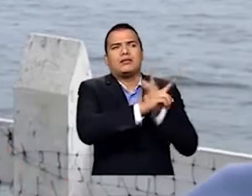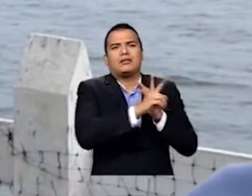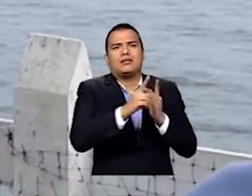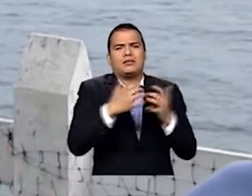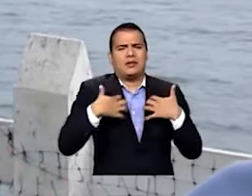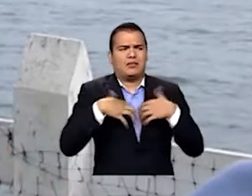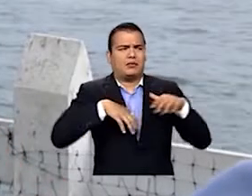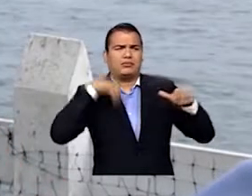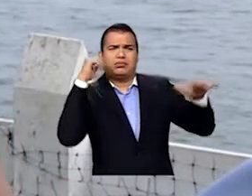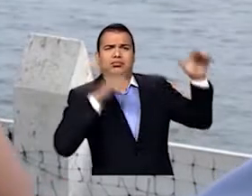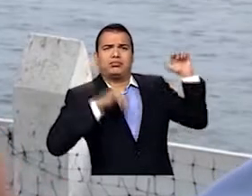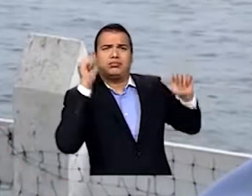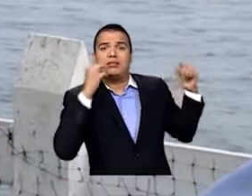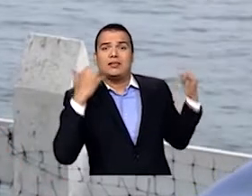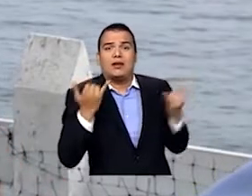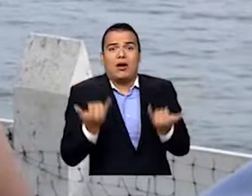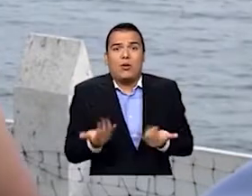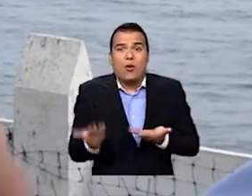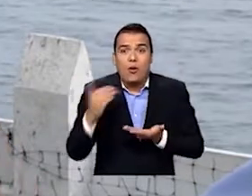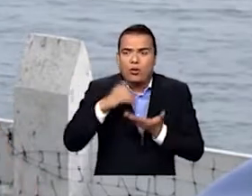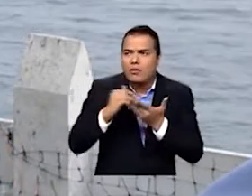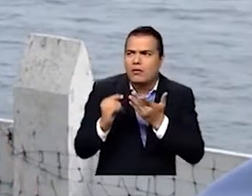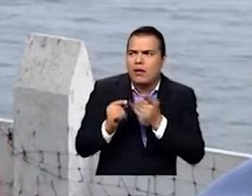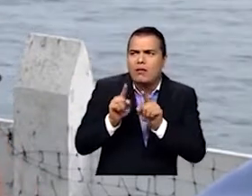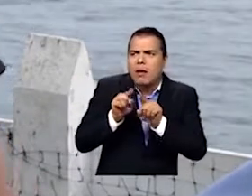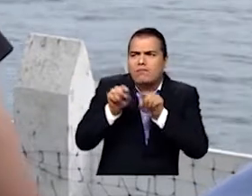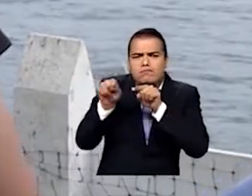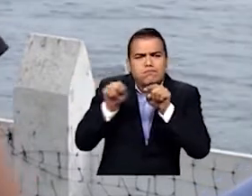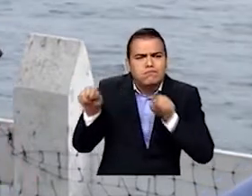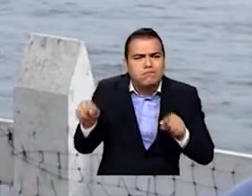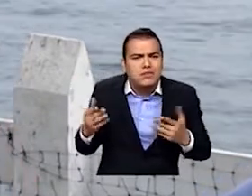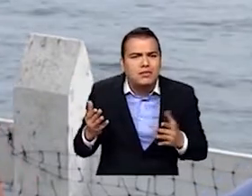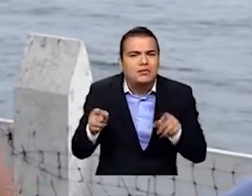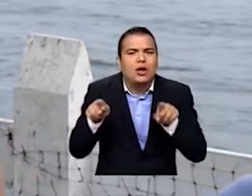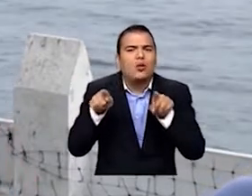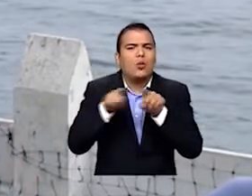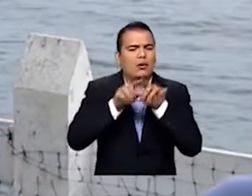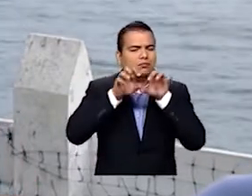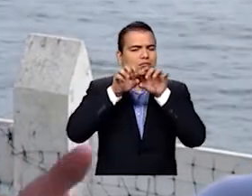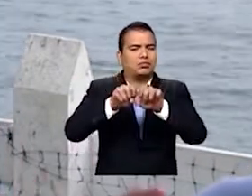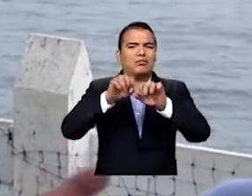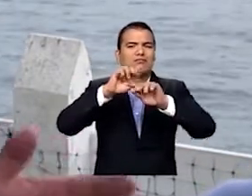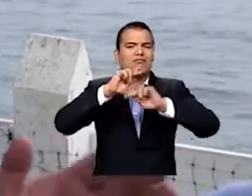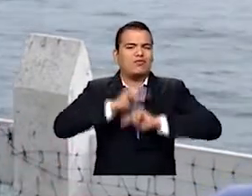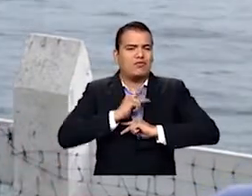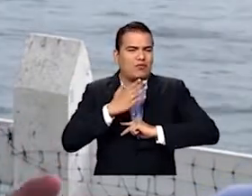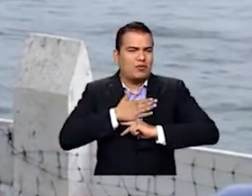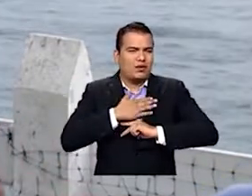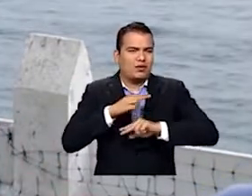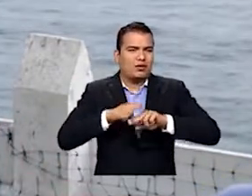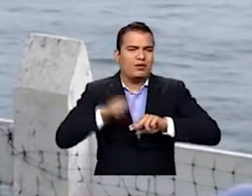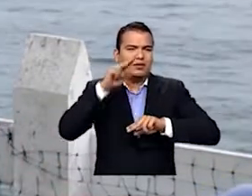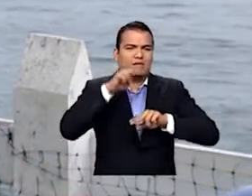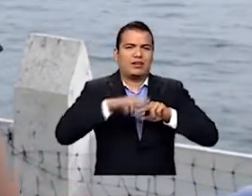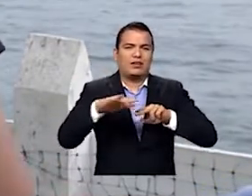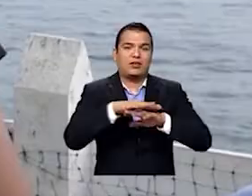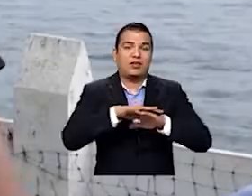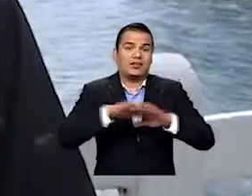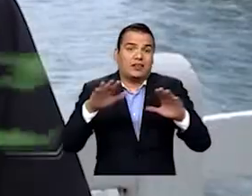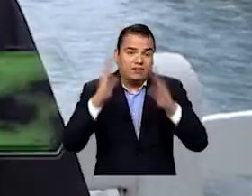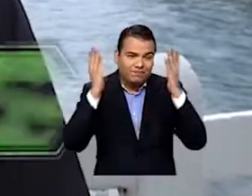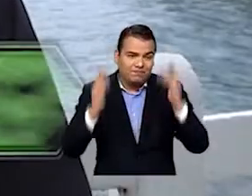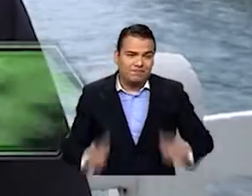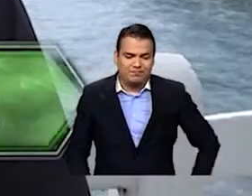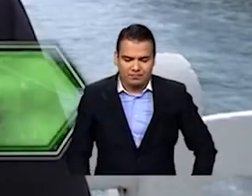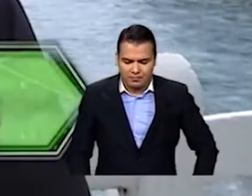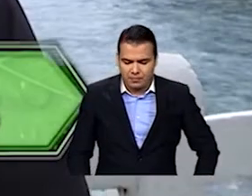naturaleza en estos 6 meses ha logrado recuperar muchos de esos espacios que le pertenecen y que pues nosotros hemos hecho a un lado, pues haciendo estas invasiones.